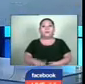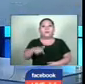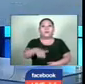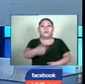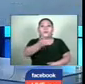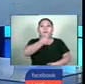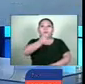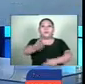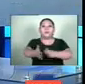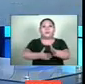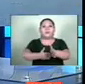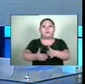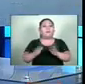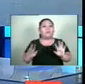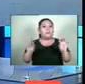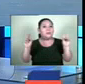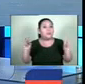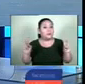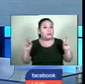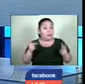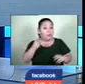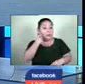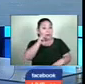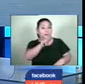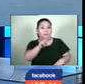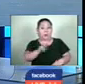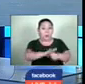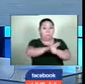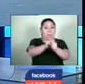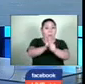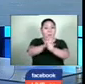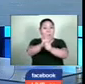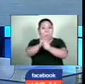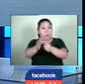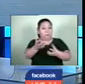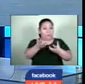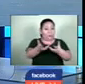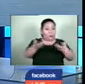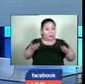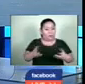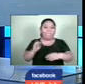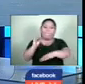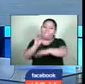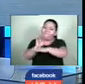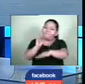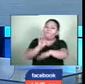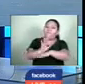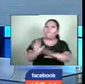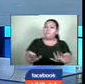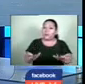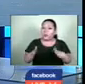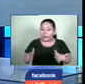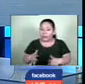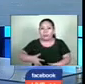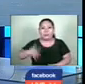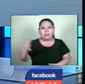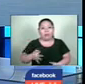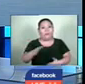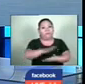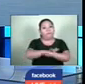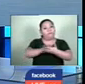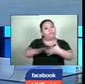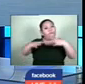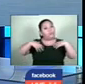Comenzamos esta entrega informativa hablando que ante el alza de casos positivos de coronavirus, la recomendación principal es cumplir con las medidas